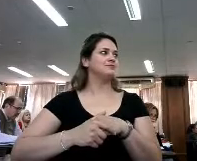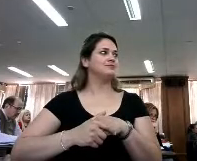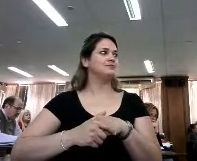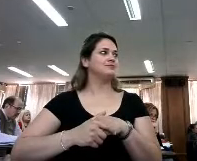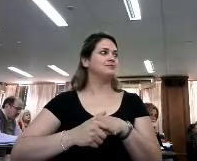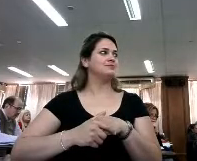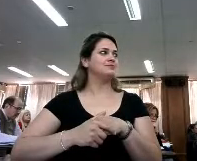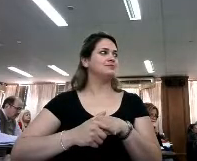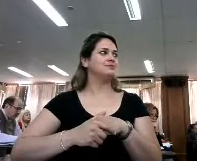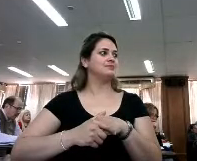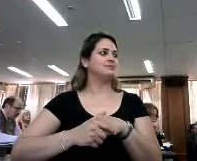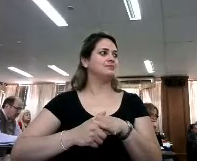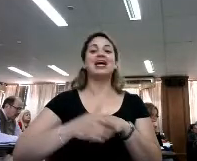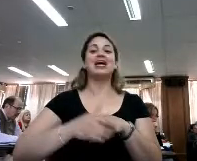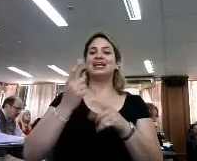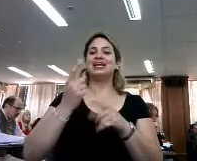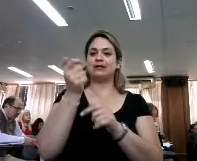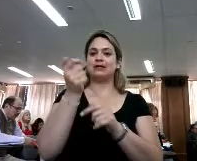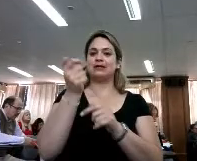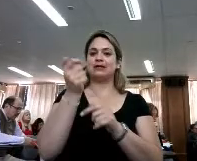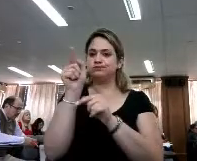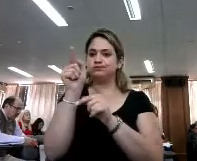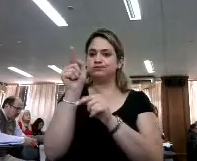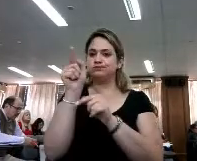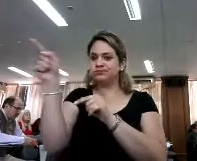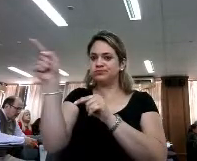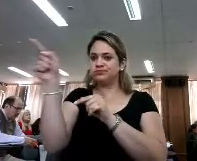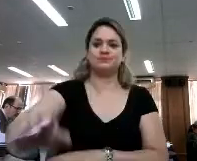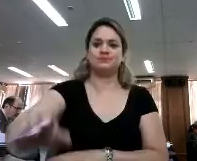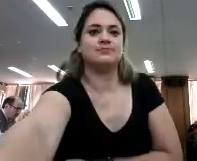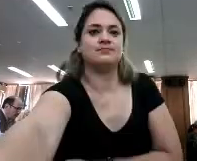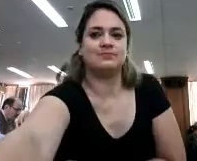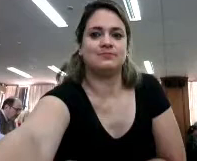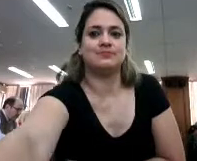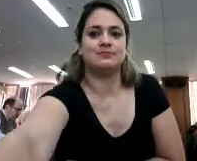¿Cómo hacemos para...? Ah, ok, perfecto.